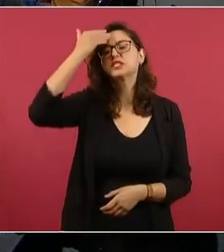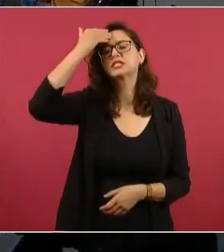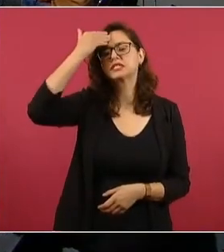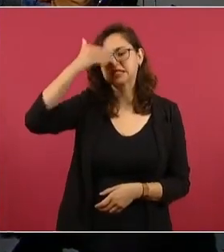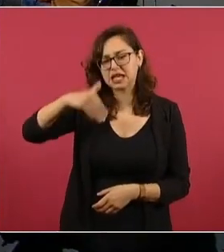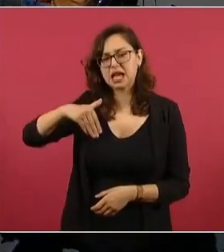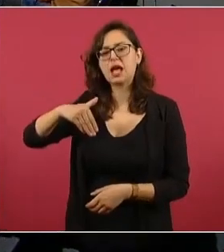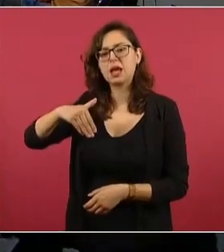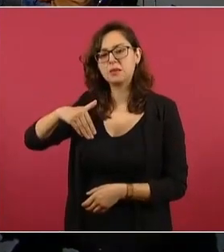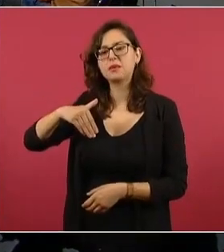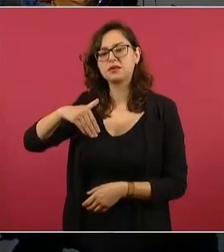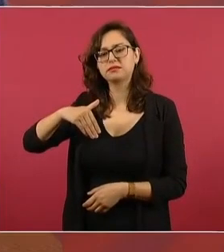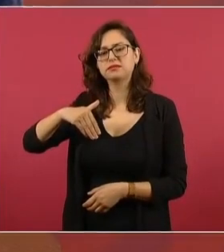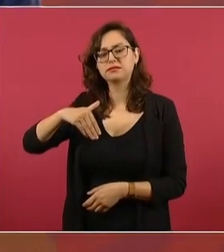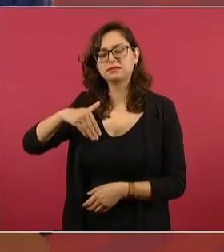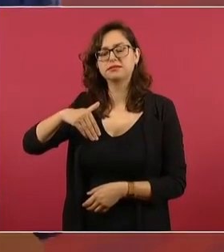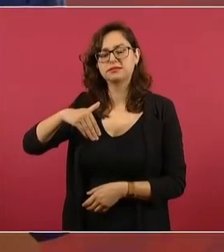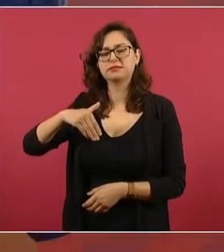es